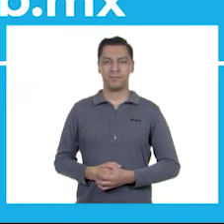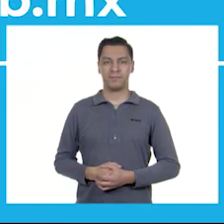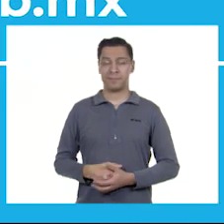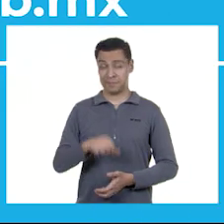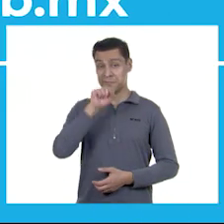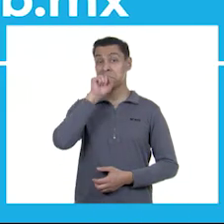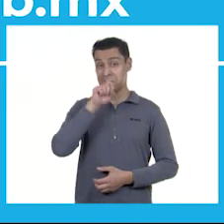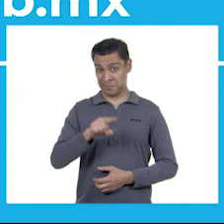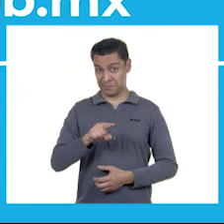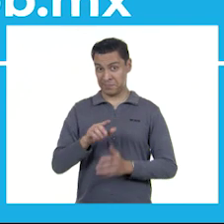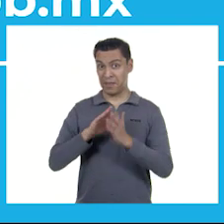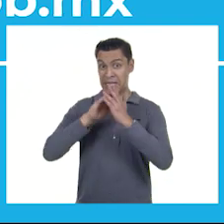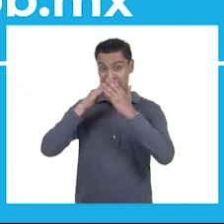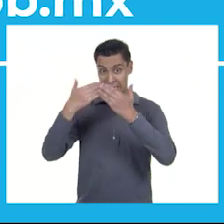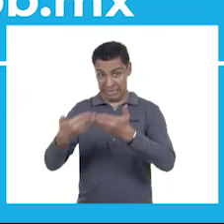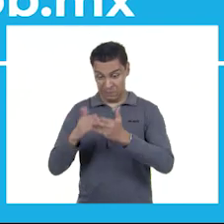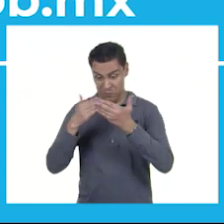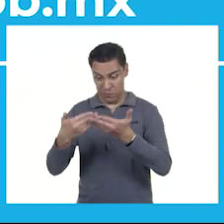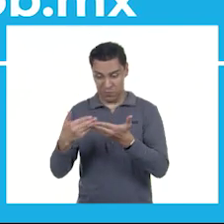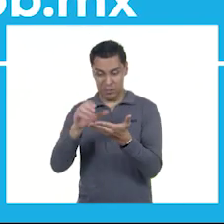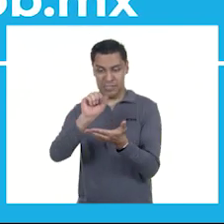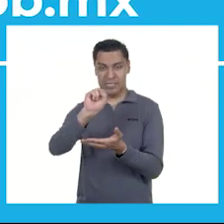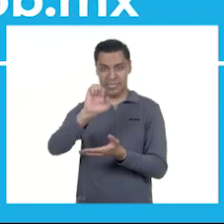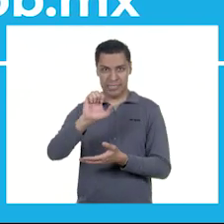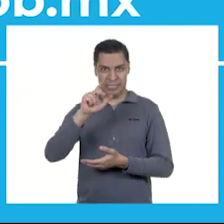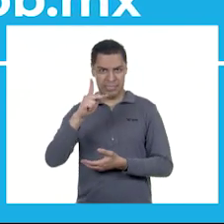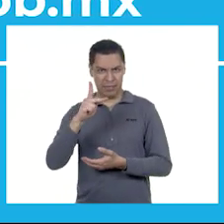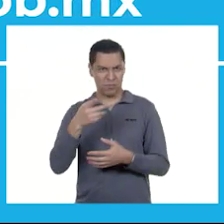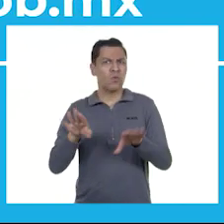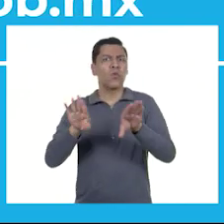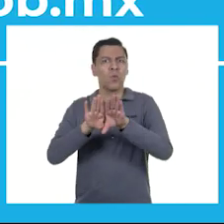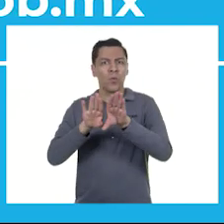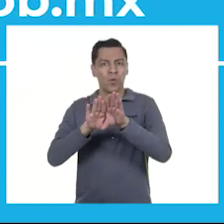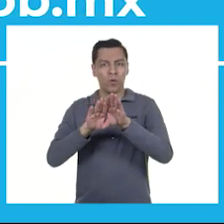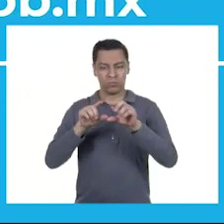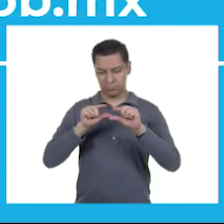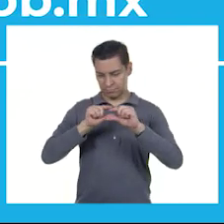También puedes encontrar los libros de texto en la página